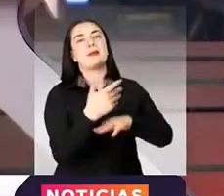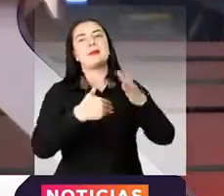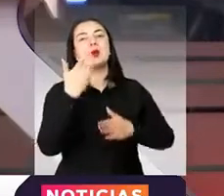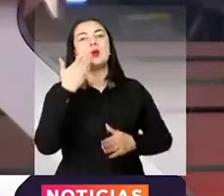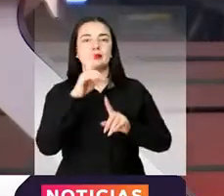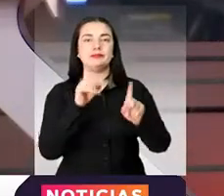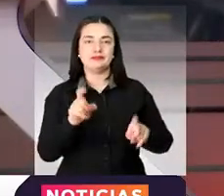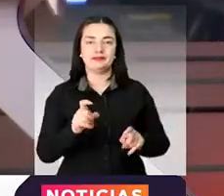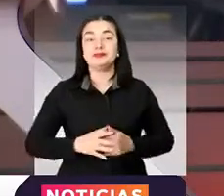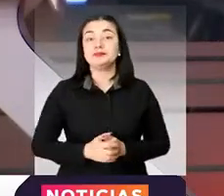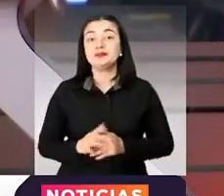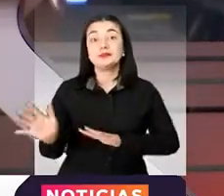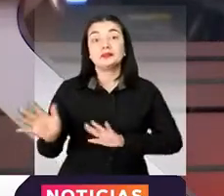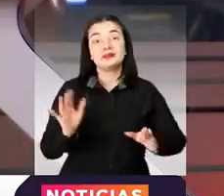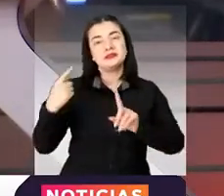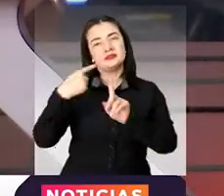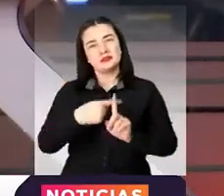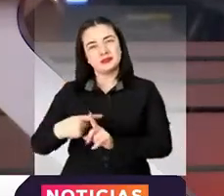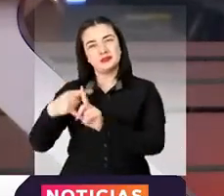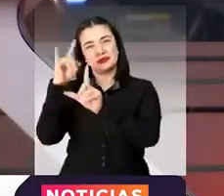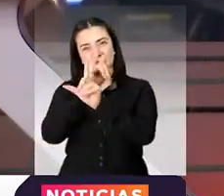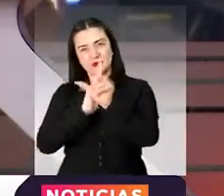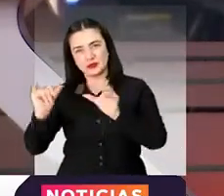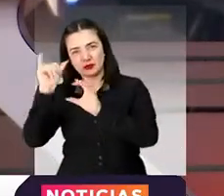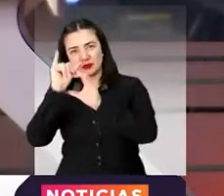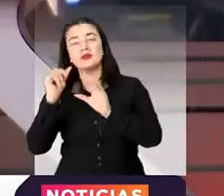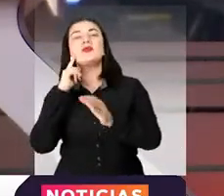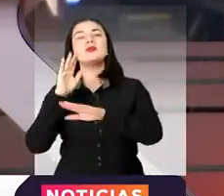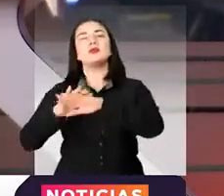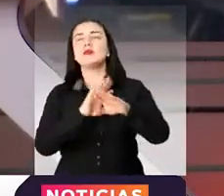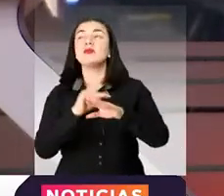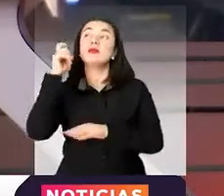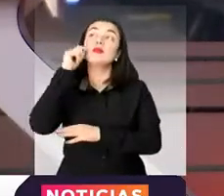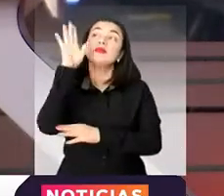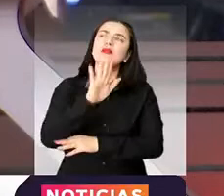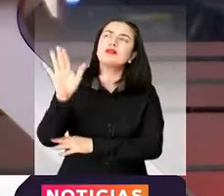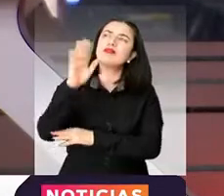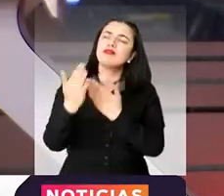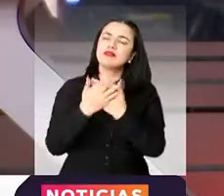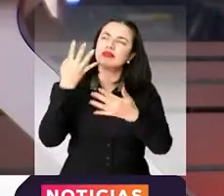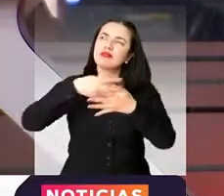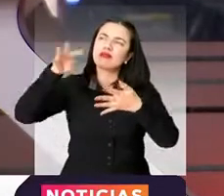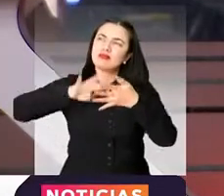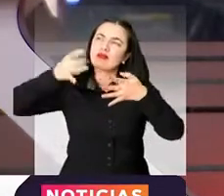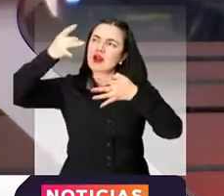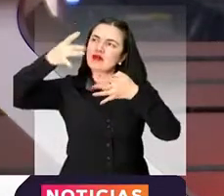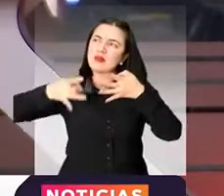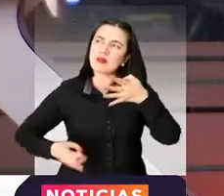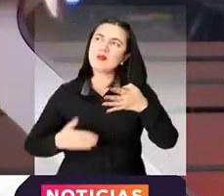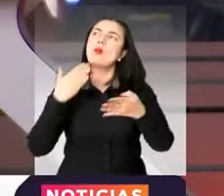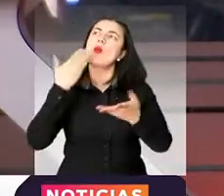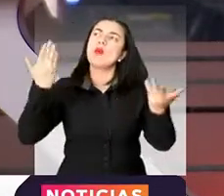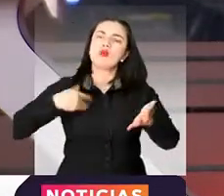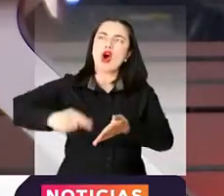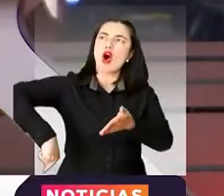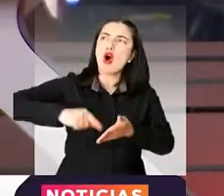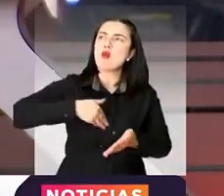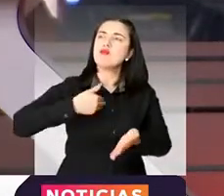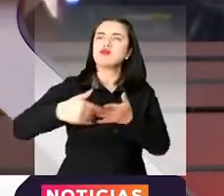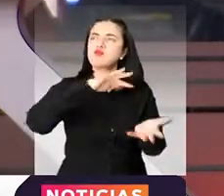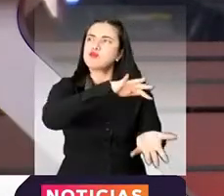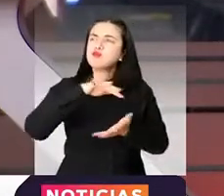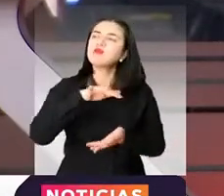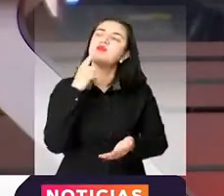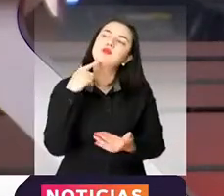Después de que la Contraloría y la Procuraduría pidieran al Gobierno Nacional explicaciones sobre el cronograma de vacunación y contratos de compra de biológicos,